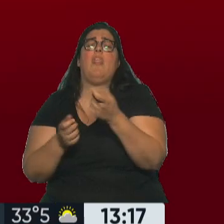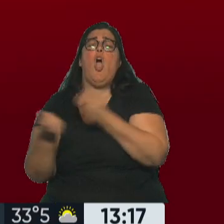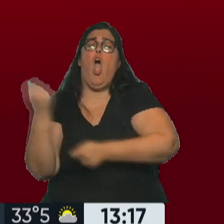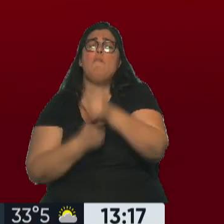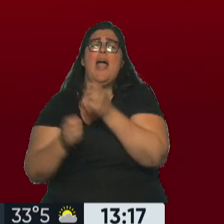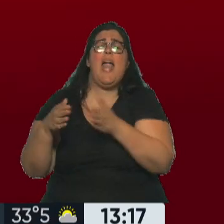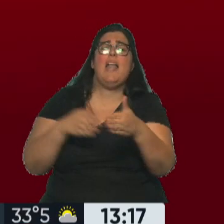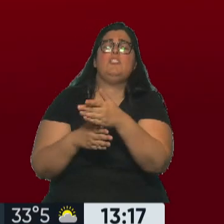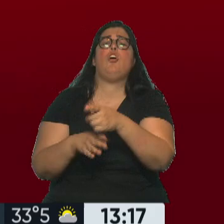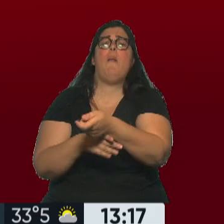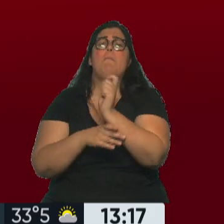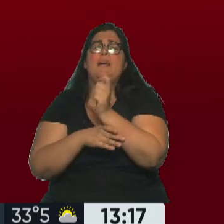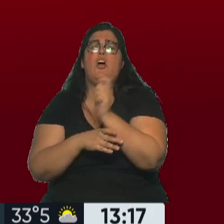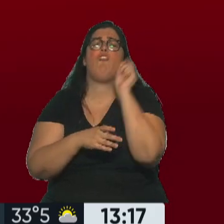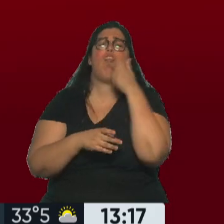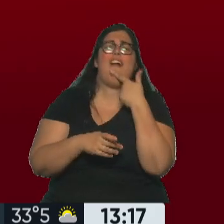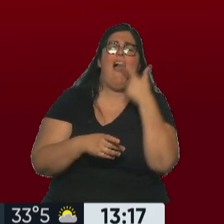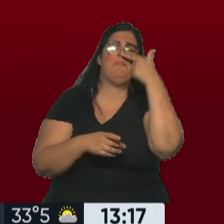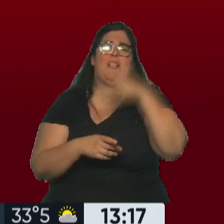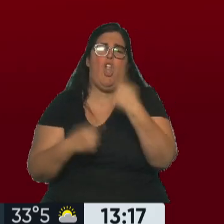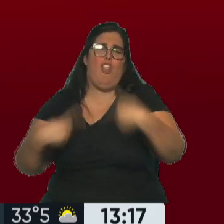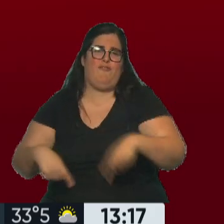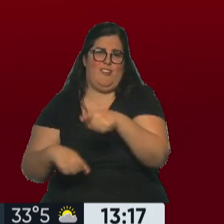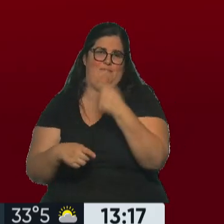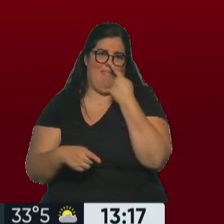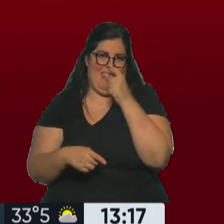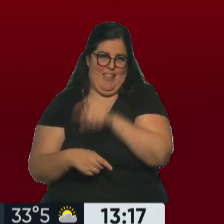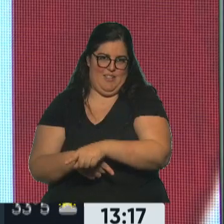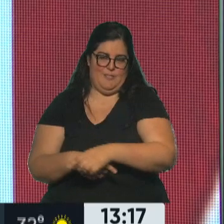en recursos pesqueros de gas y de petróleo.